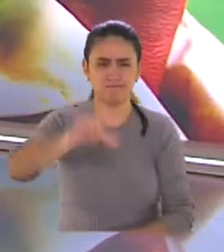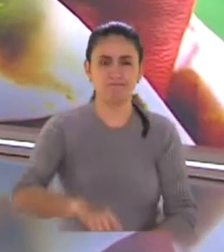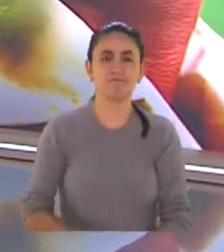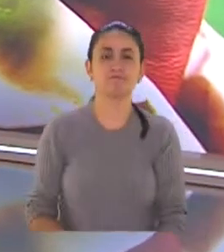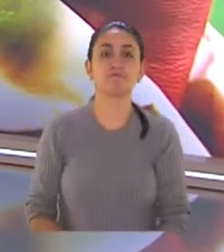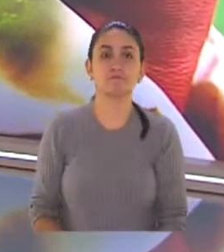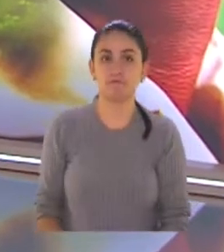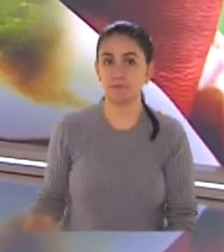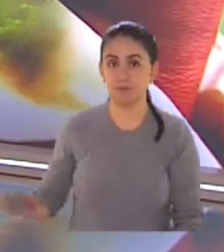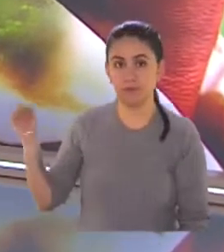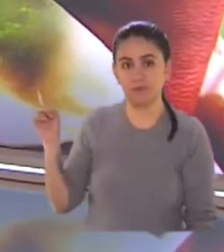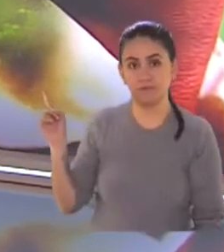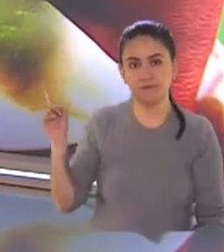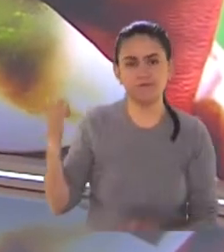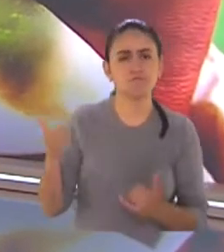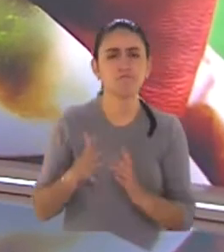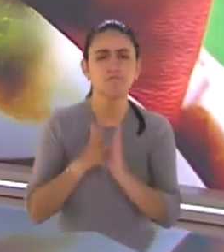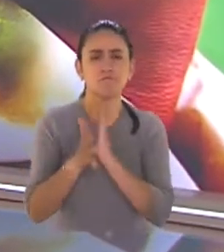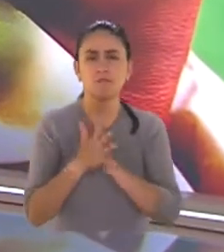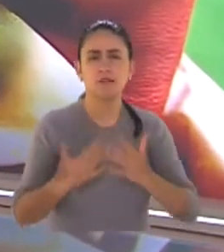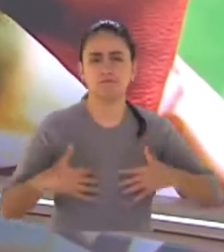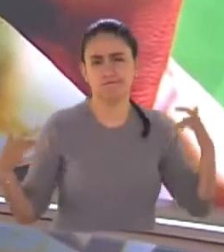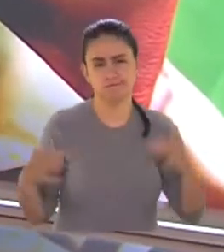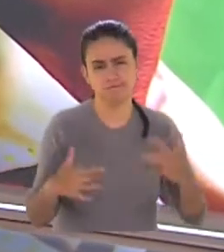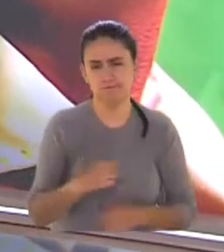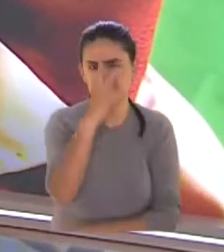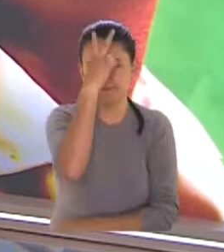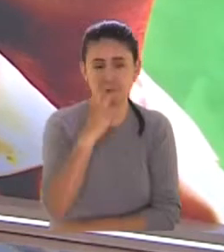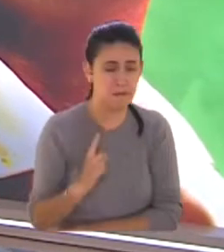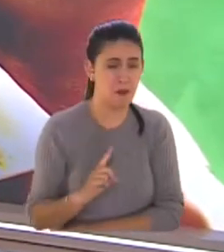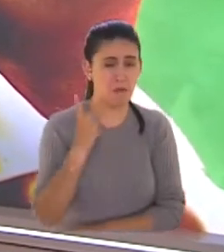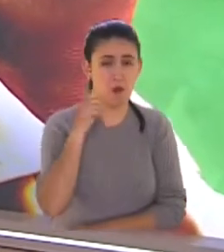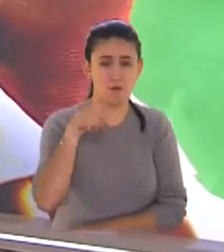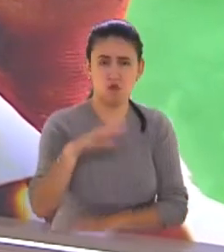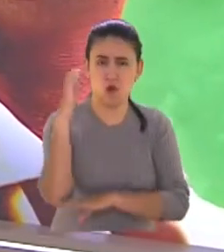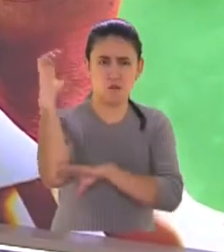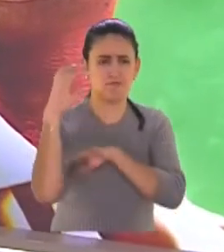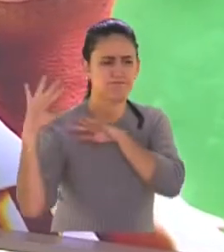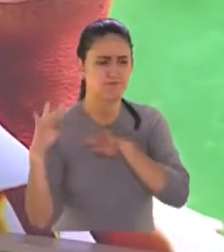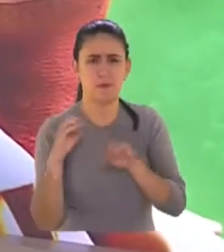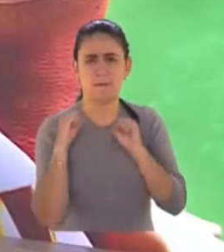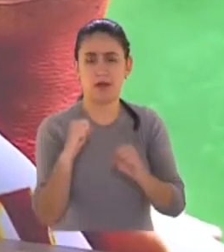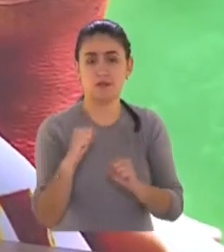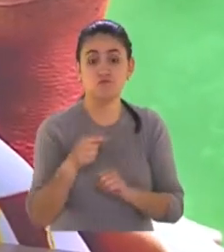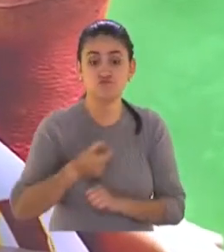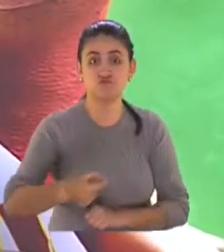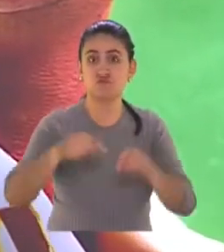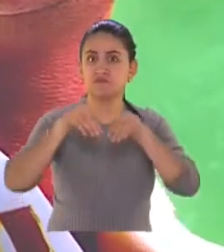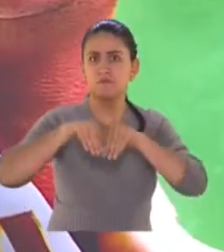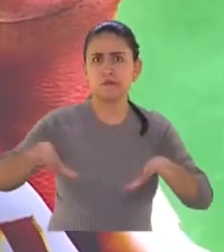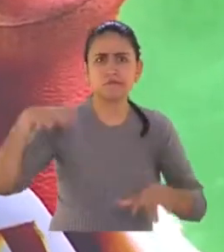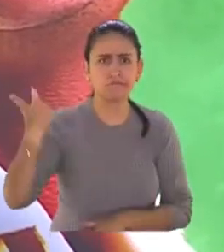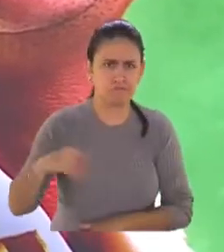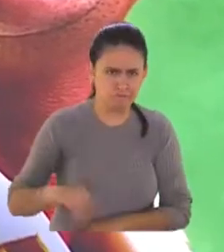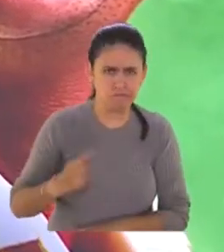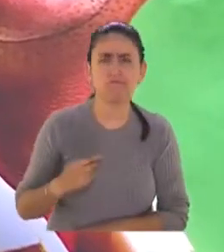ahí ya lo estamos viendo, es momento de hablar de la producción número uno del país, Leandro Díaz, que está buenísima. En el próximo capítulo va a pasar de todo.